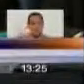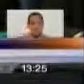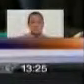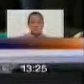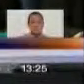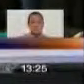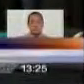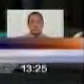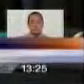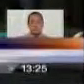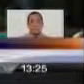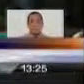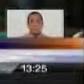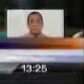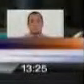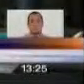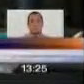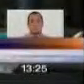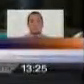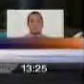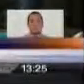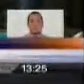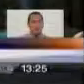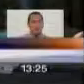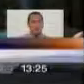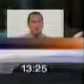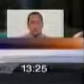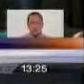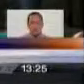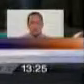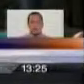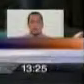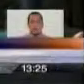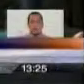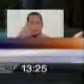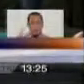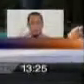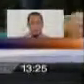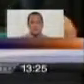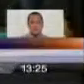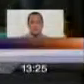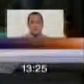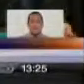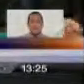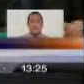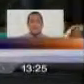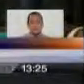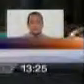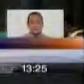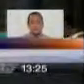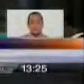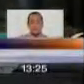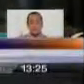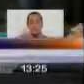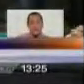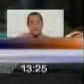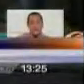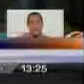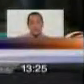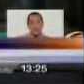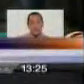Y adicionalmente, todas las pruebas y peritajes que se recabaron para ser